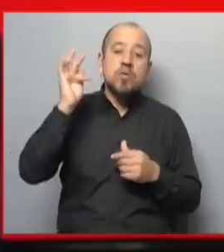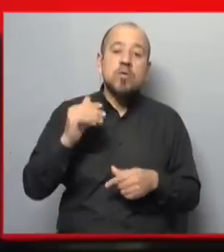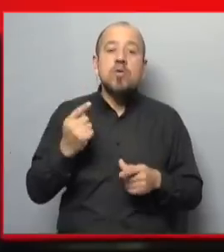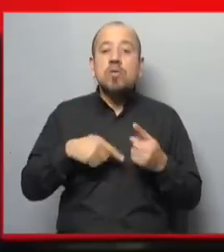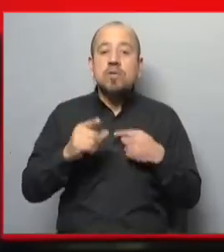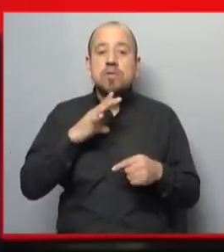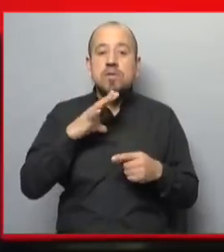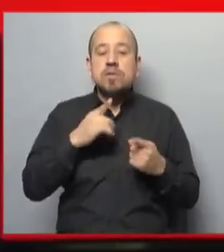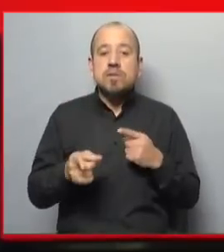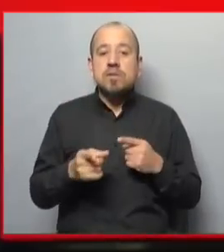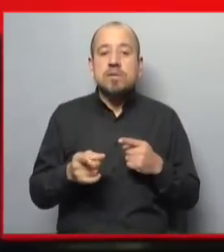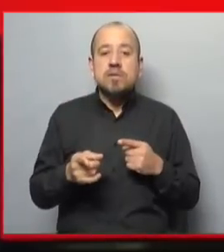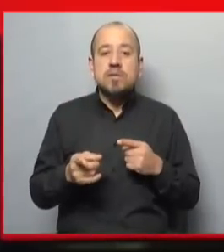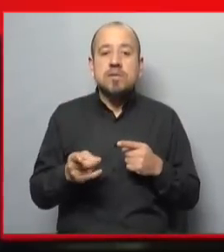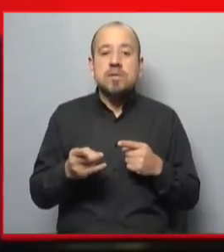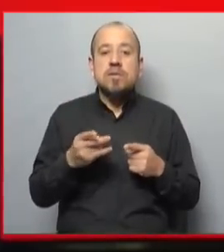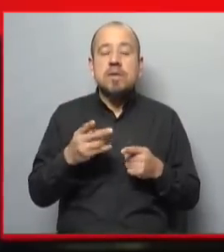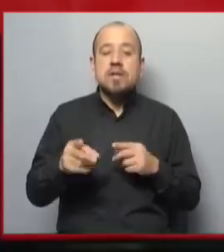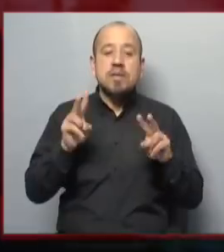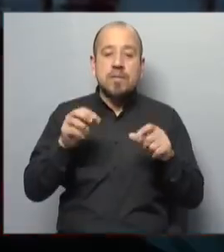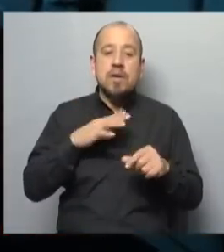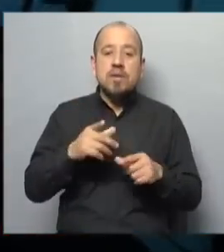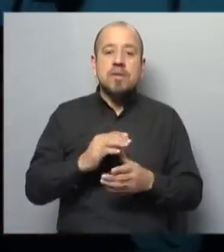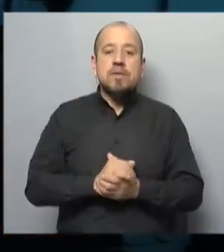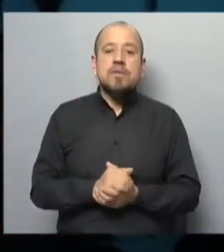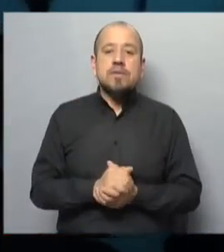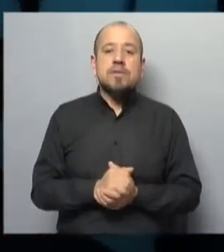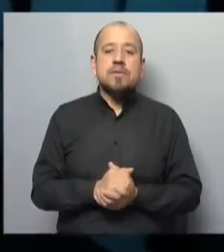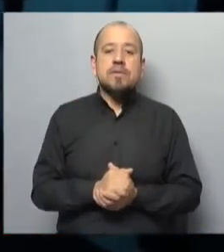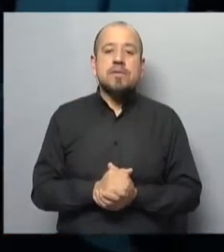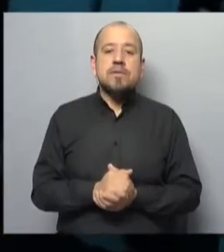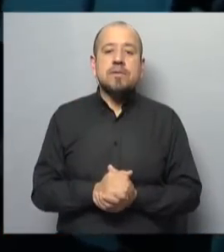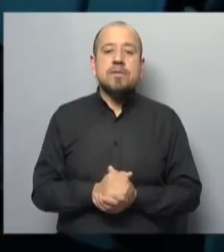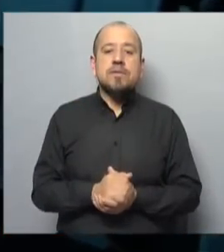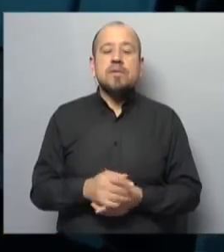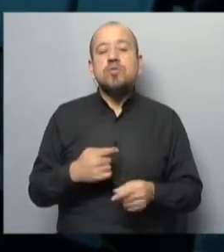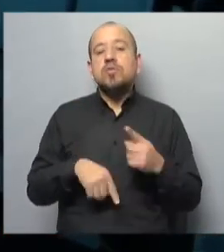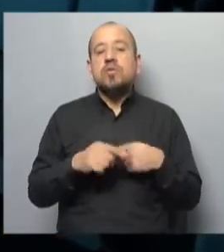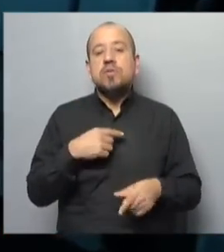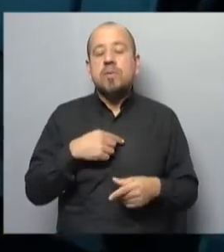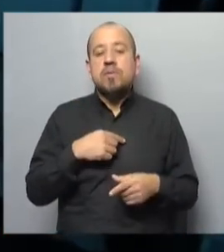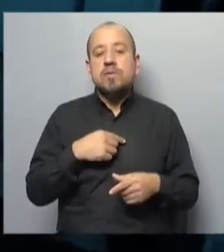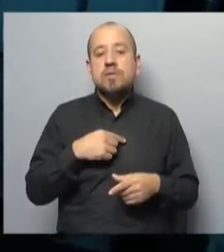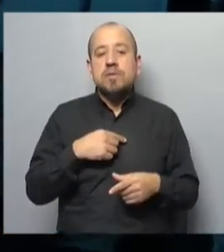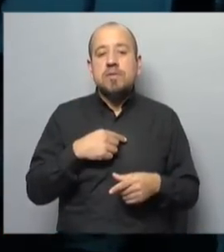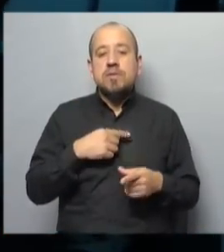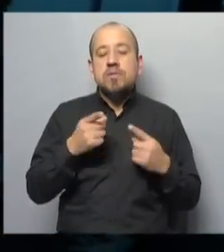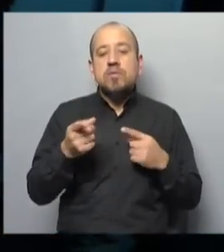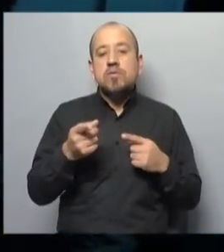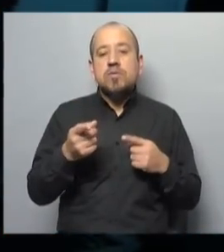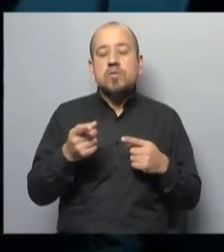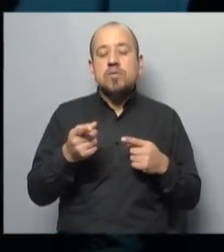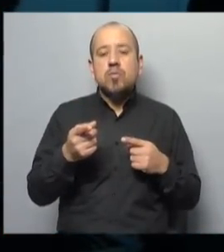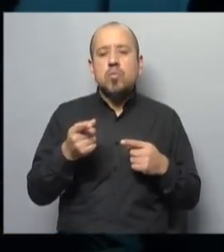hay un condimento si en ese aspecto bueno bien vamos a hablar de ustedes entonces si les parece bien y